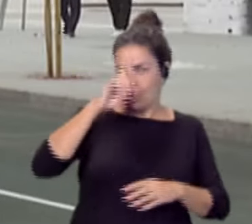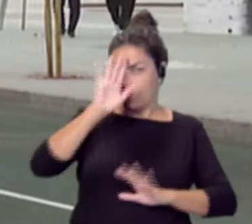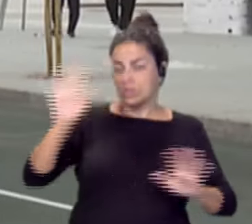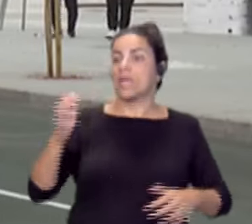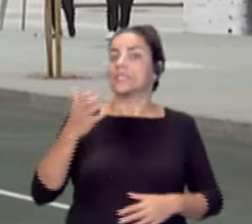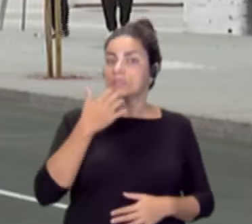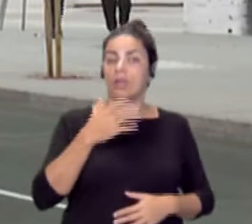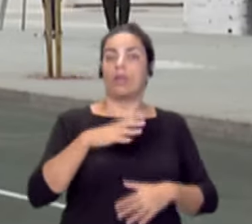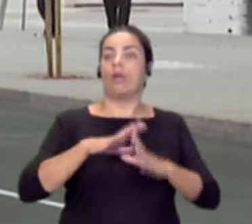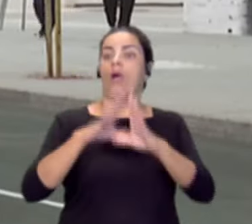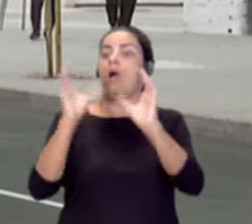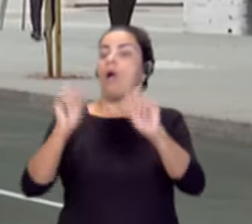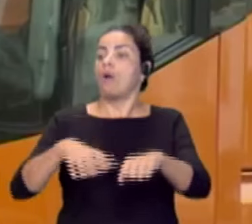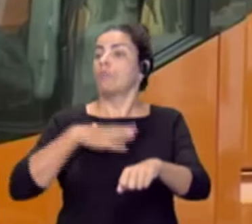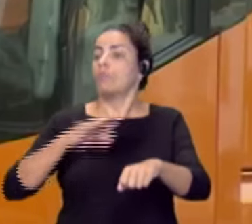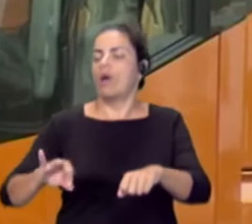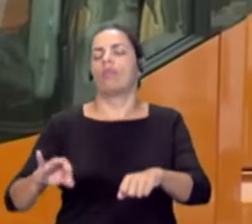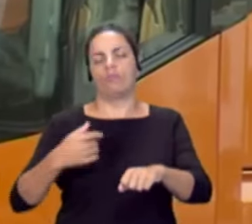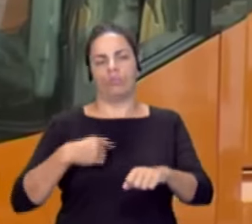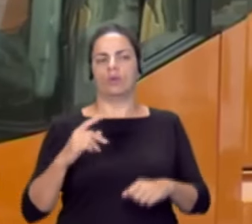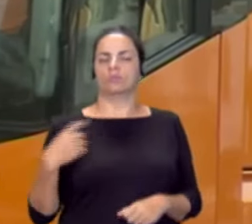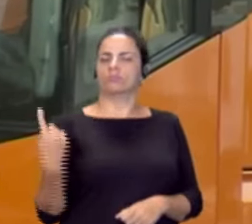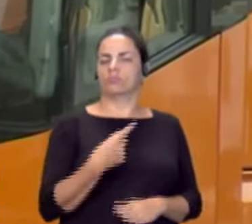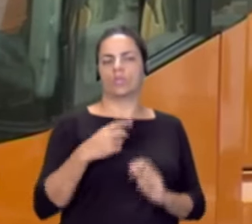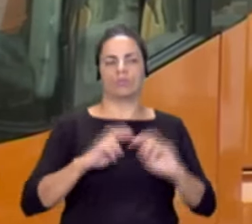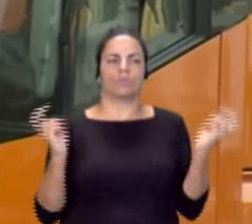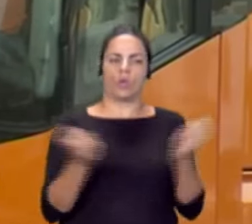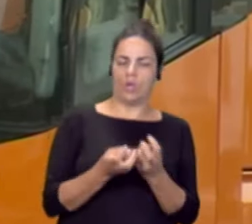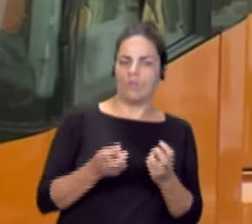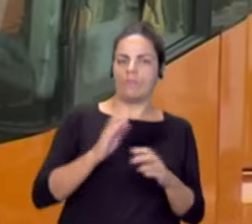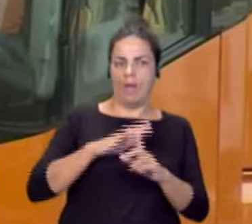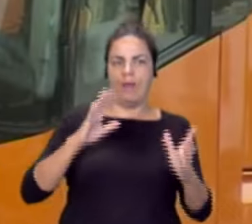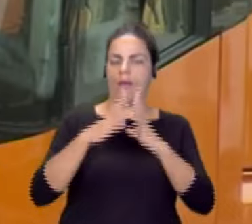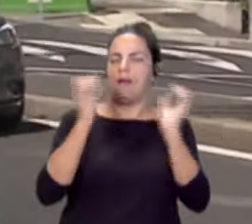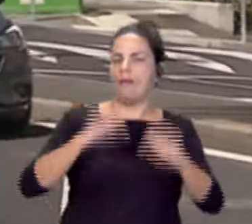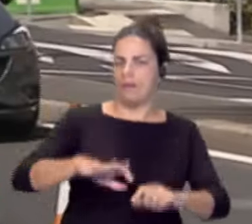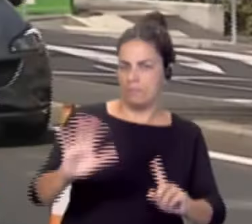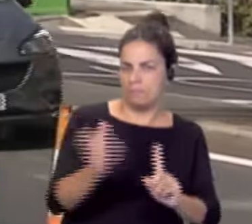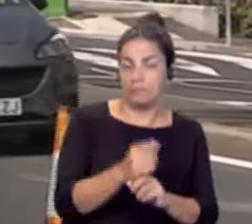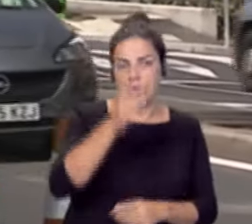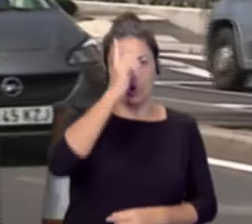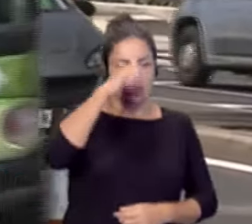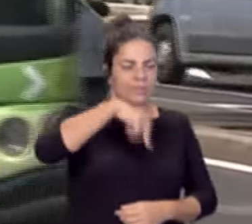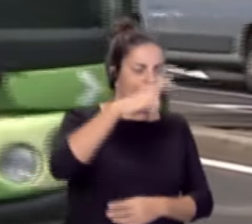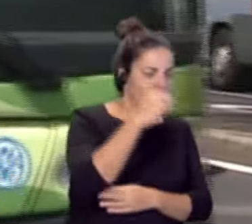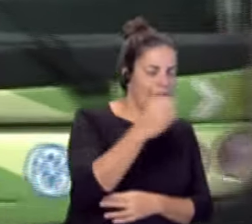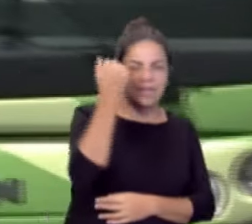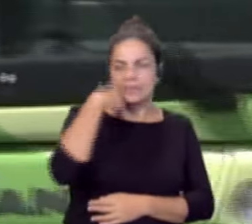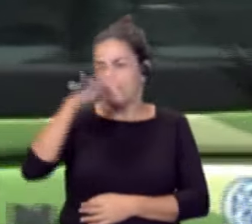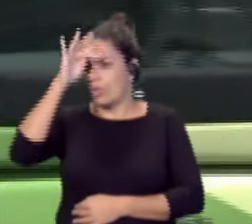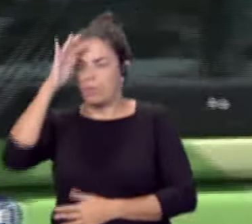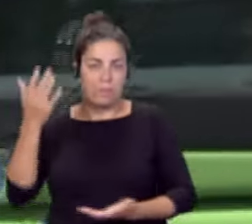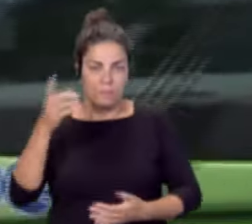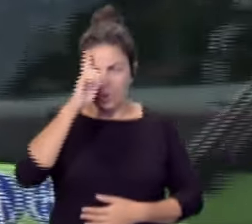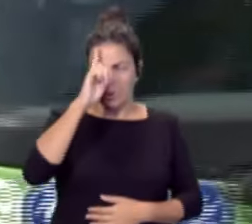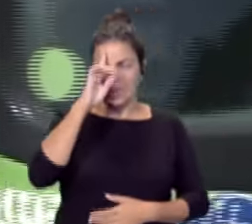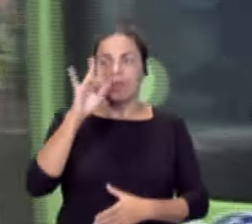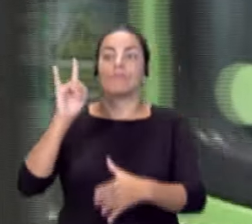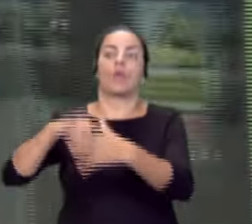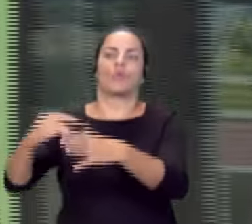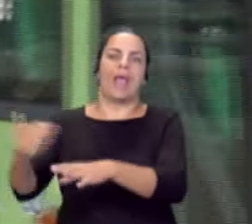va a reunir las partes para obtenerlo, sea viernes, sea sábado, sea domingo, y antes del lunes